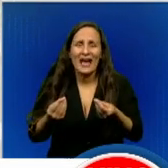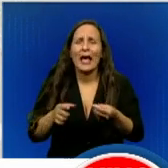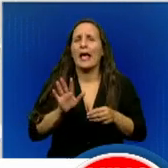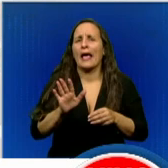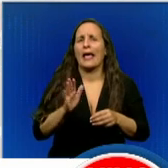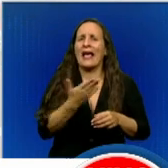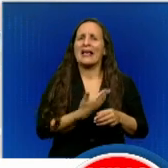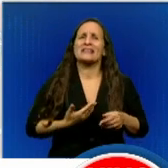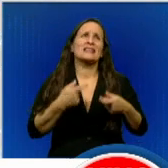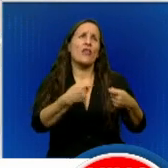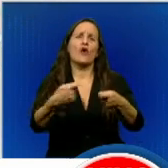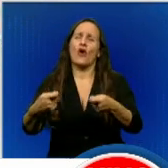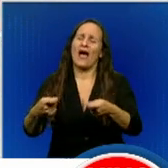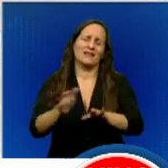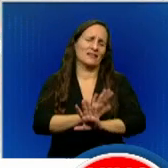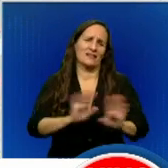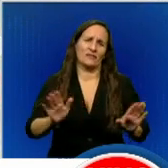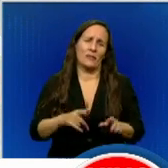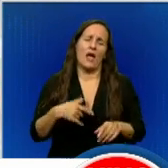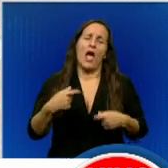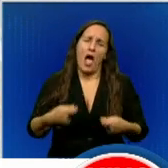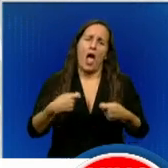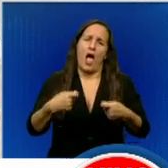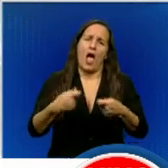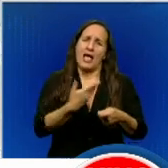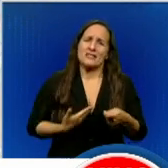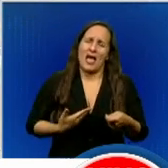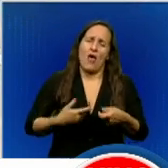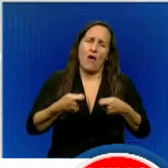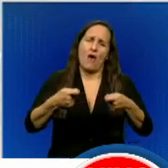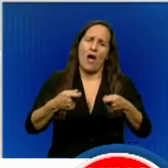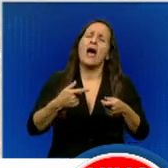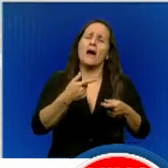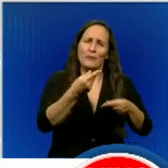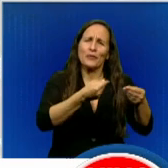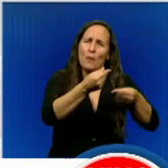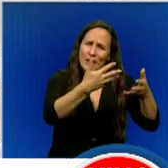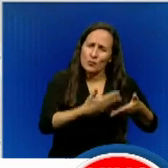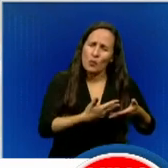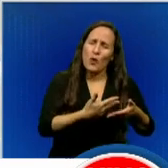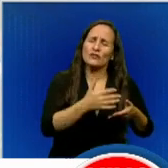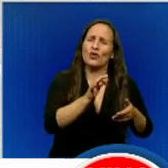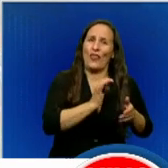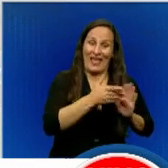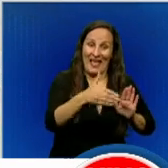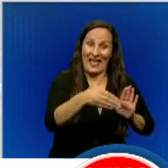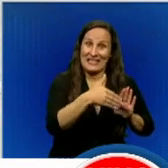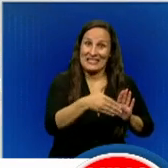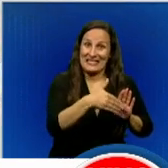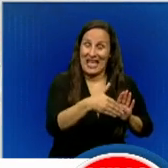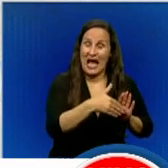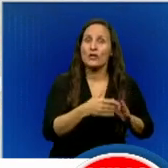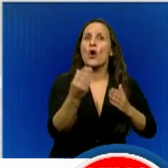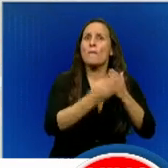público que no para de crecer más allá de las previsiones del presupuesto 2021 el que según palabras